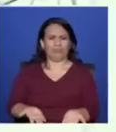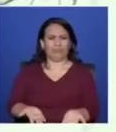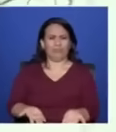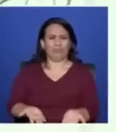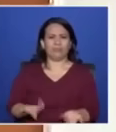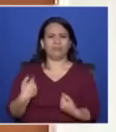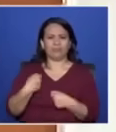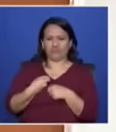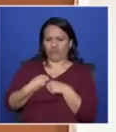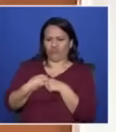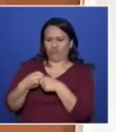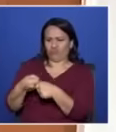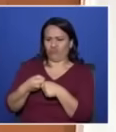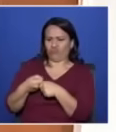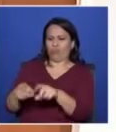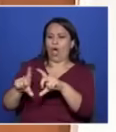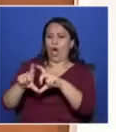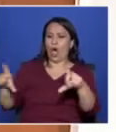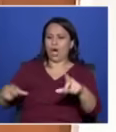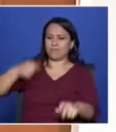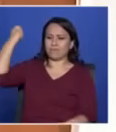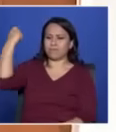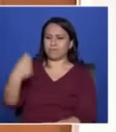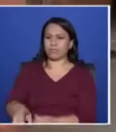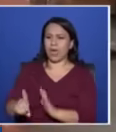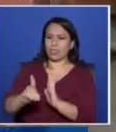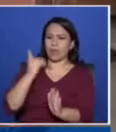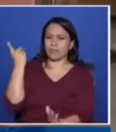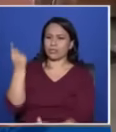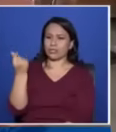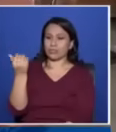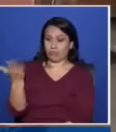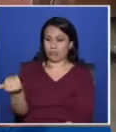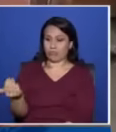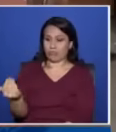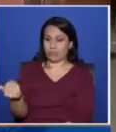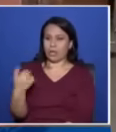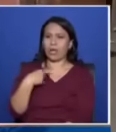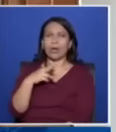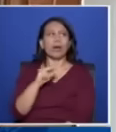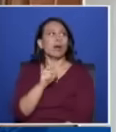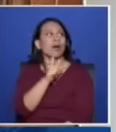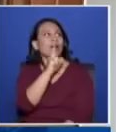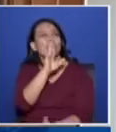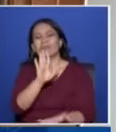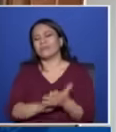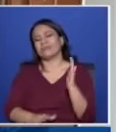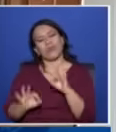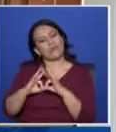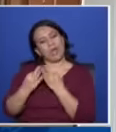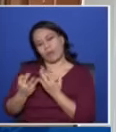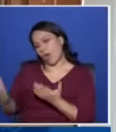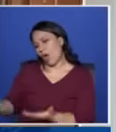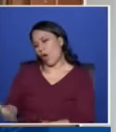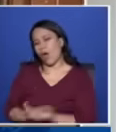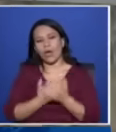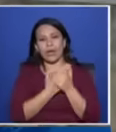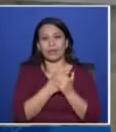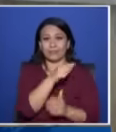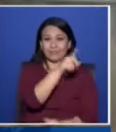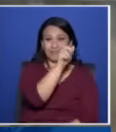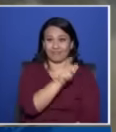Familias enteras se ven obligadas a abandonar sus viviendas y buscar otro hogar por culpa de la delincuencia. Así le ocurrió a